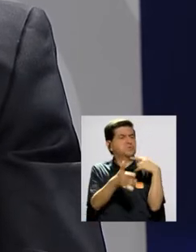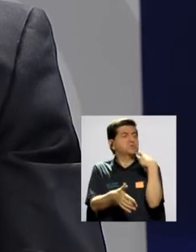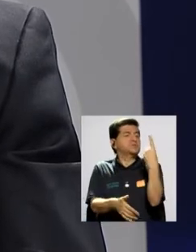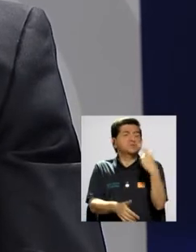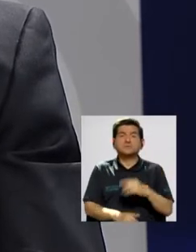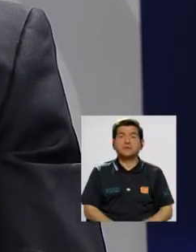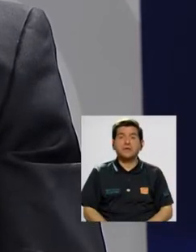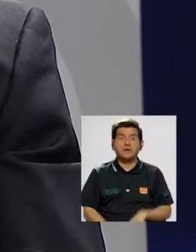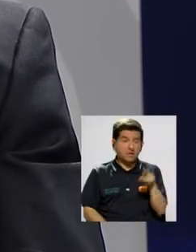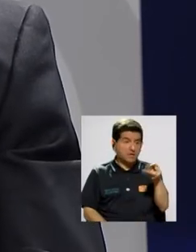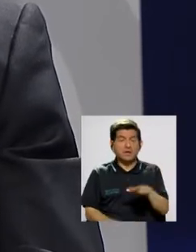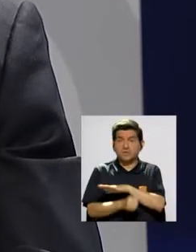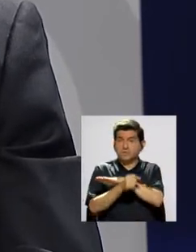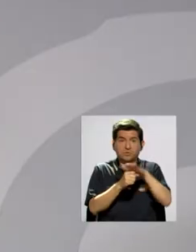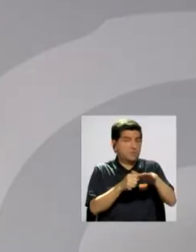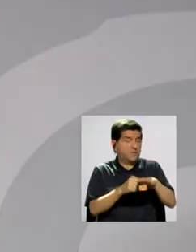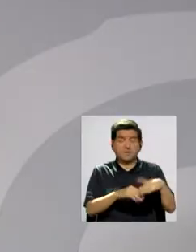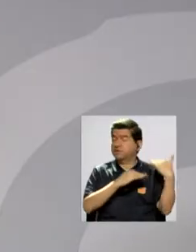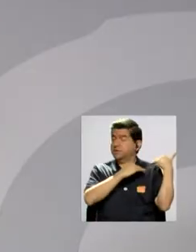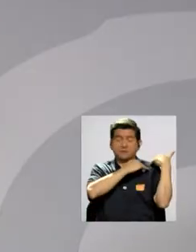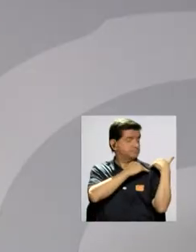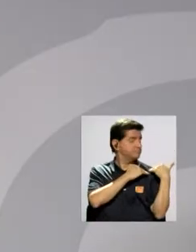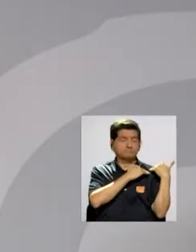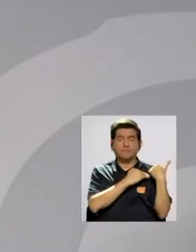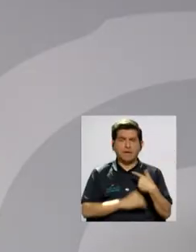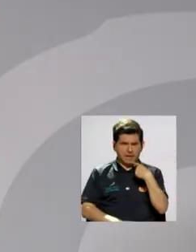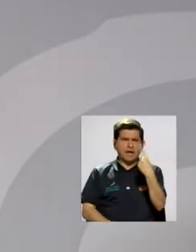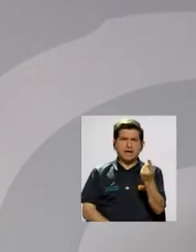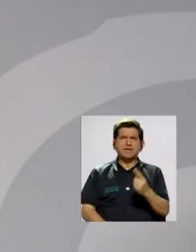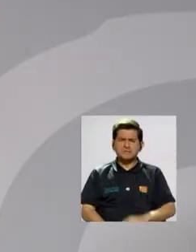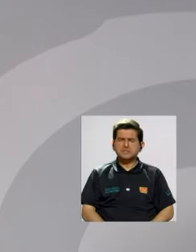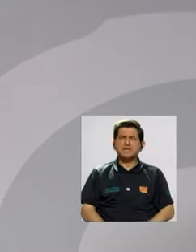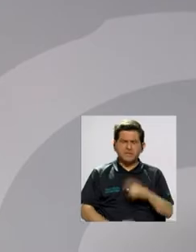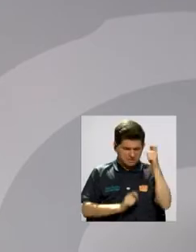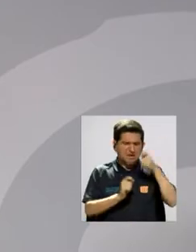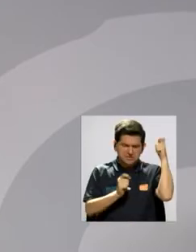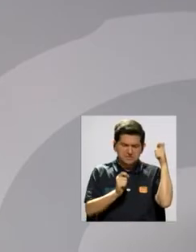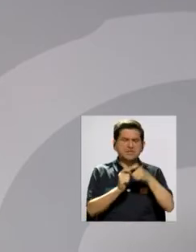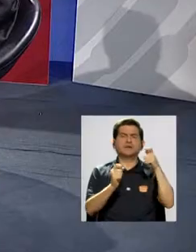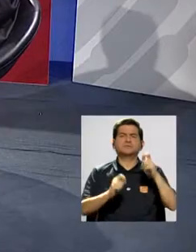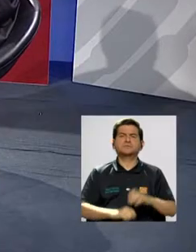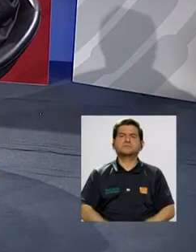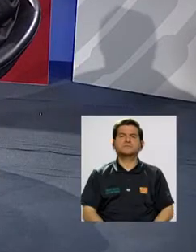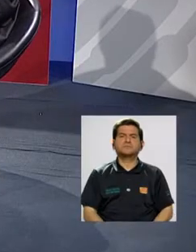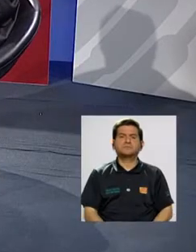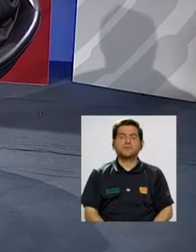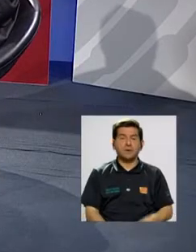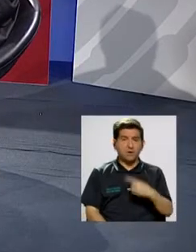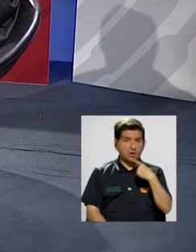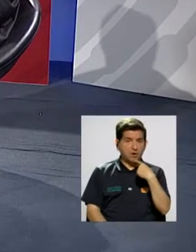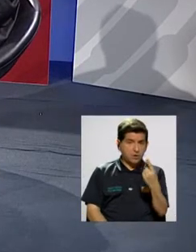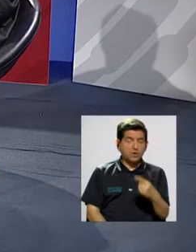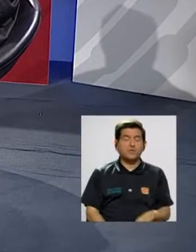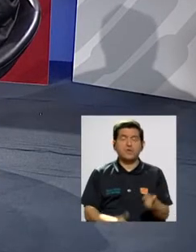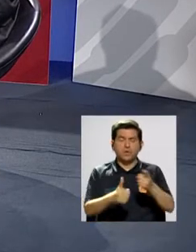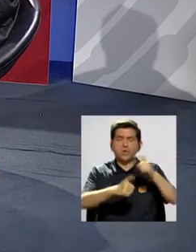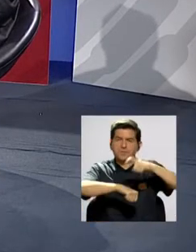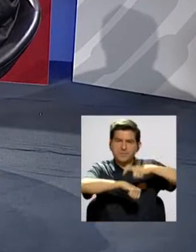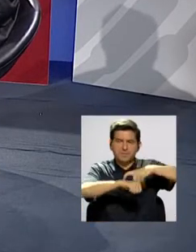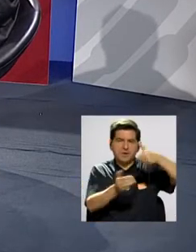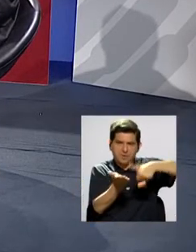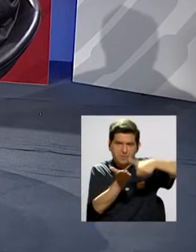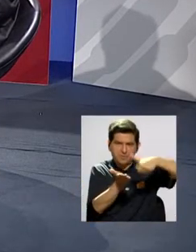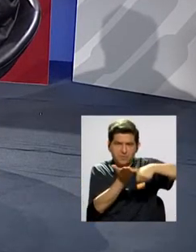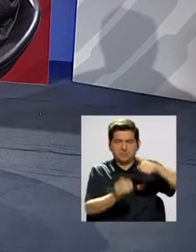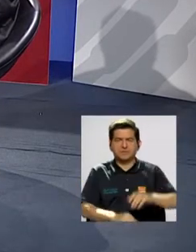eso es absolutamente insoportable y hay que señalarlo con todas las letras. Así que lo señaló Marcia en primera ronda acá cuando lo